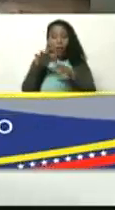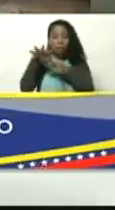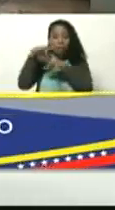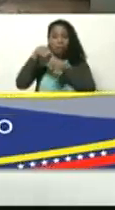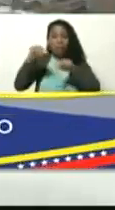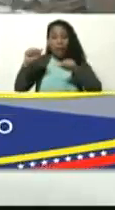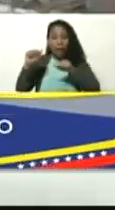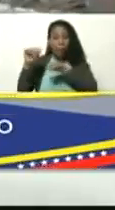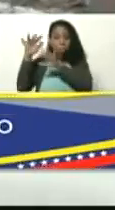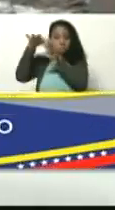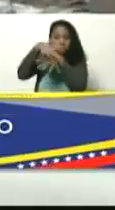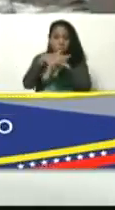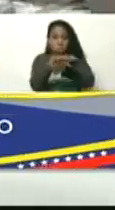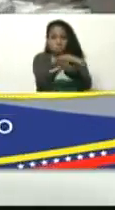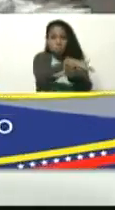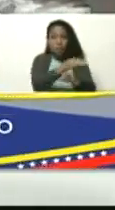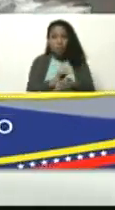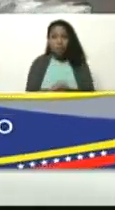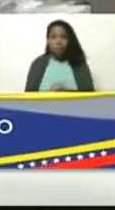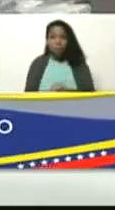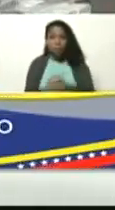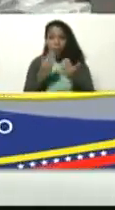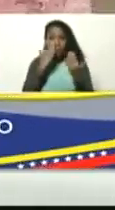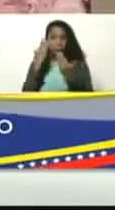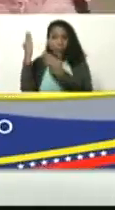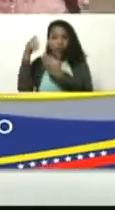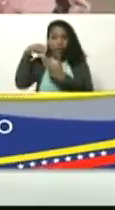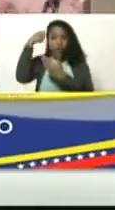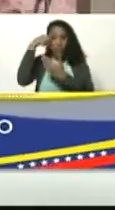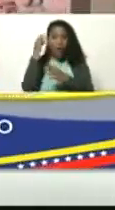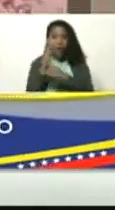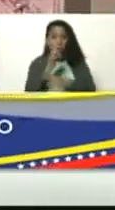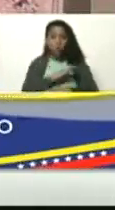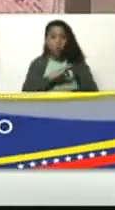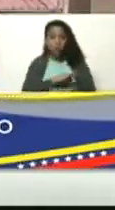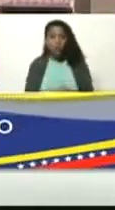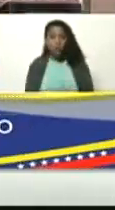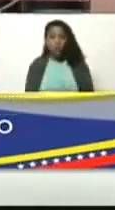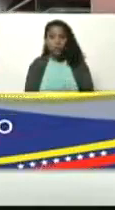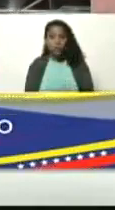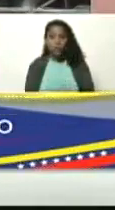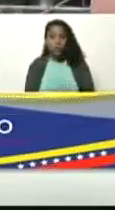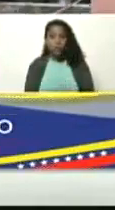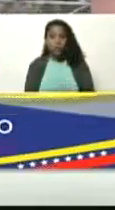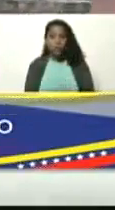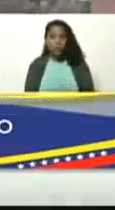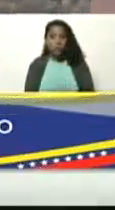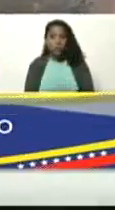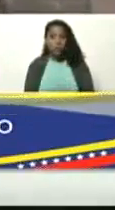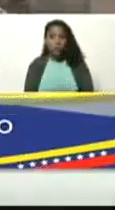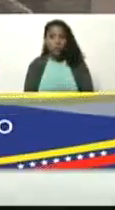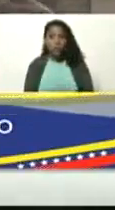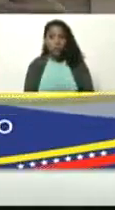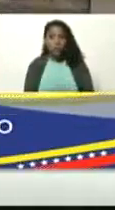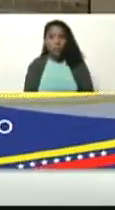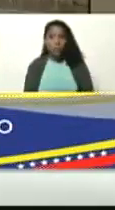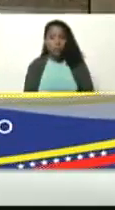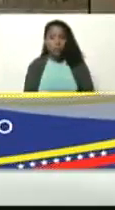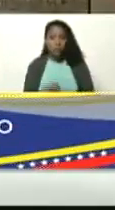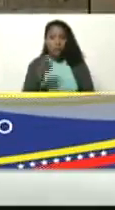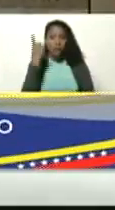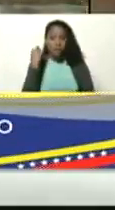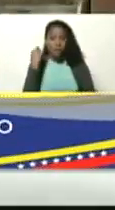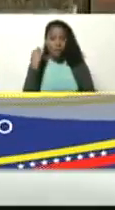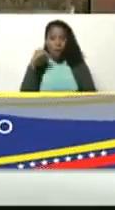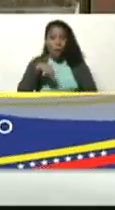brutal. Ustedes han visto las imágenes en las redes sociales desde ayer. Hoy también se